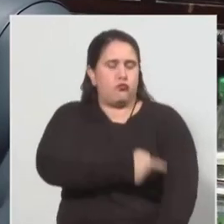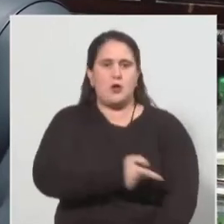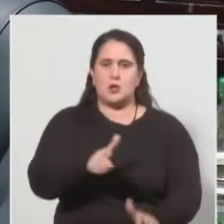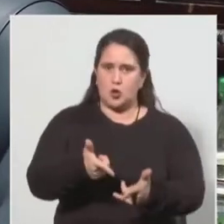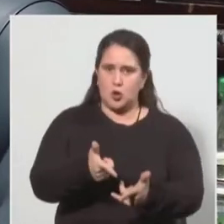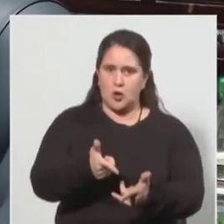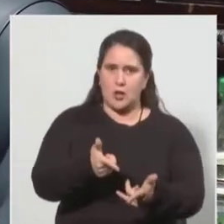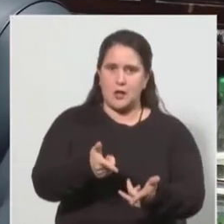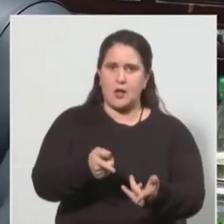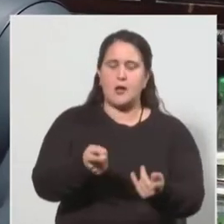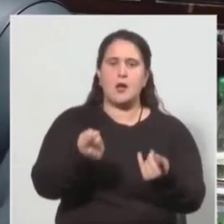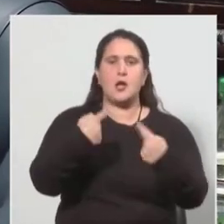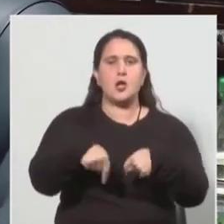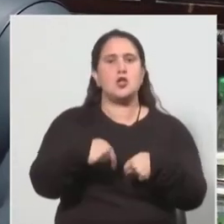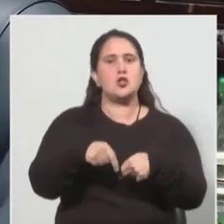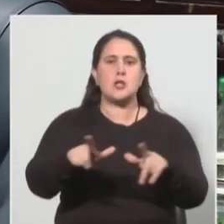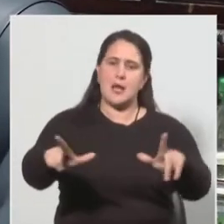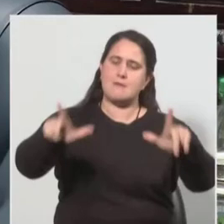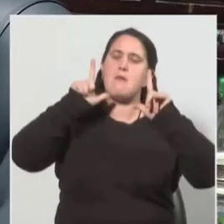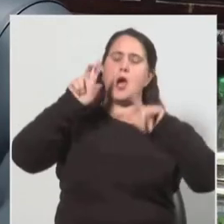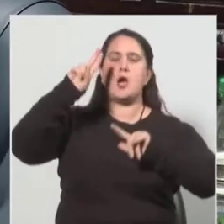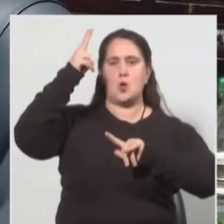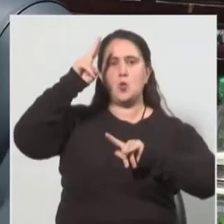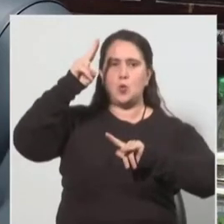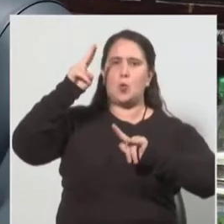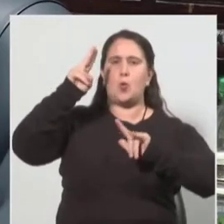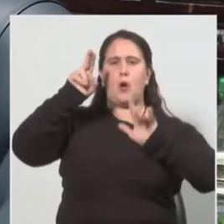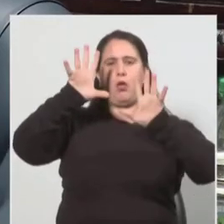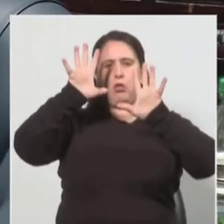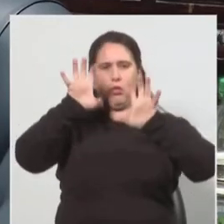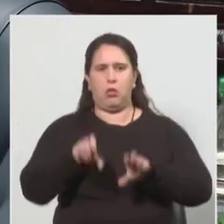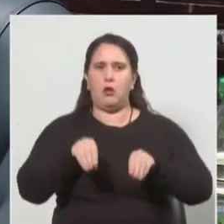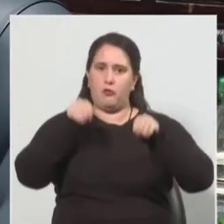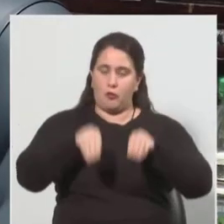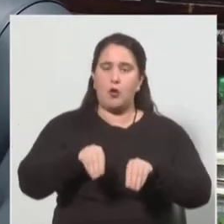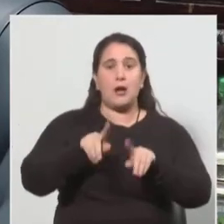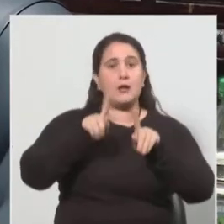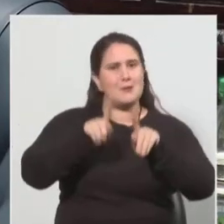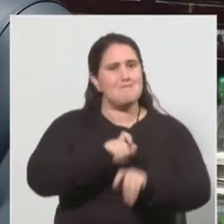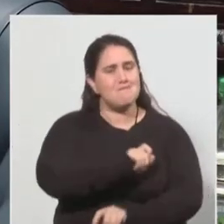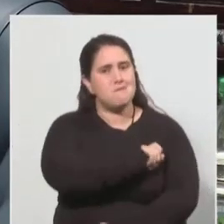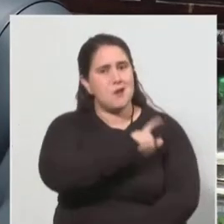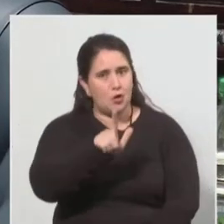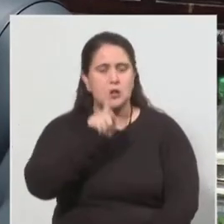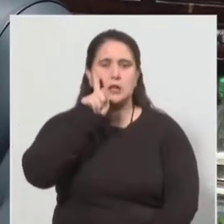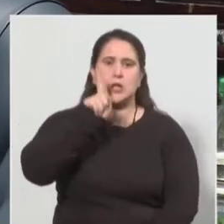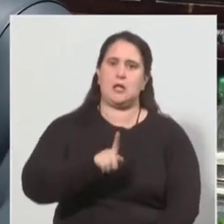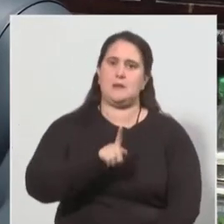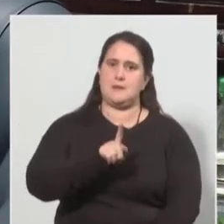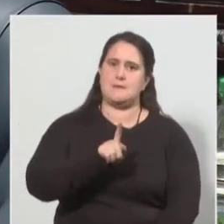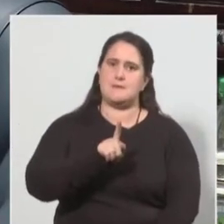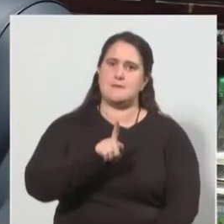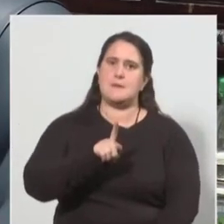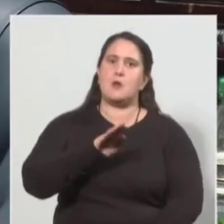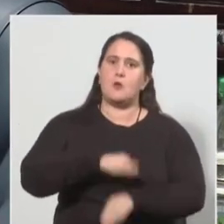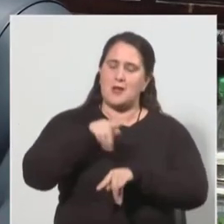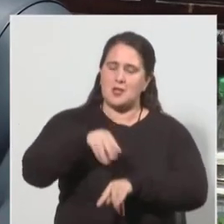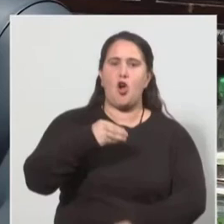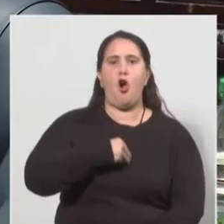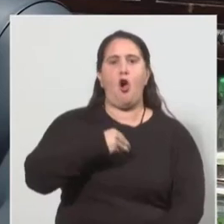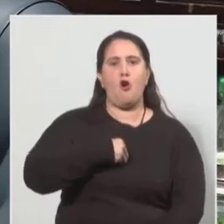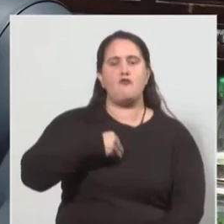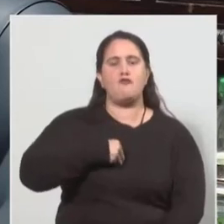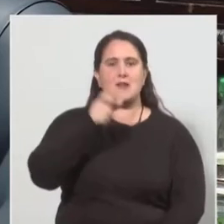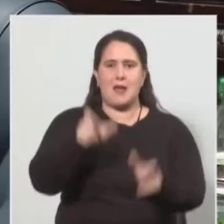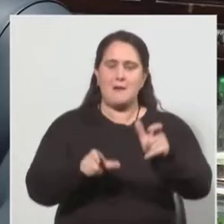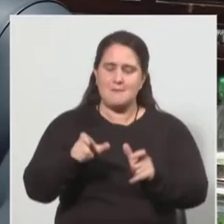se afectará la reputación del país, sino, y creemos aún más importante, se afectará gravemente esa